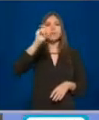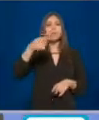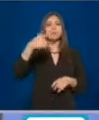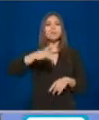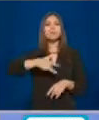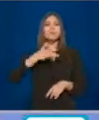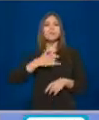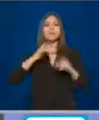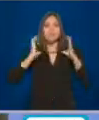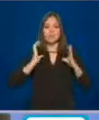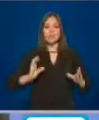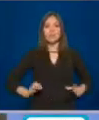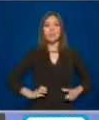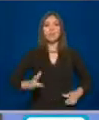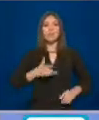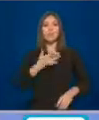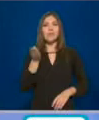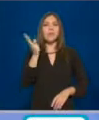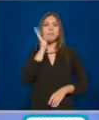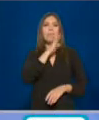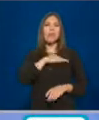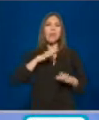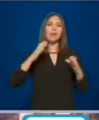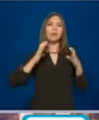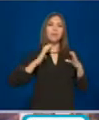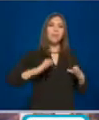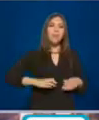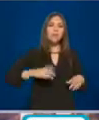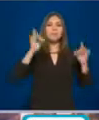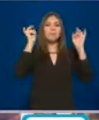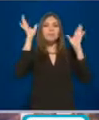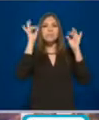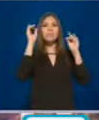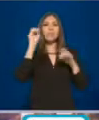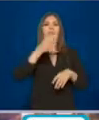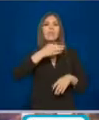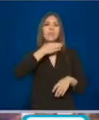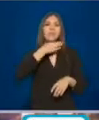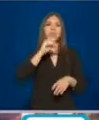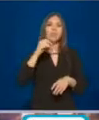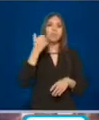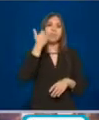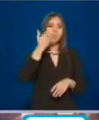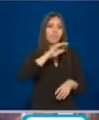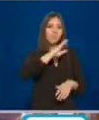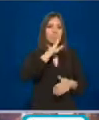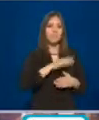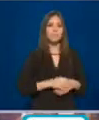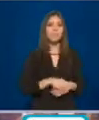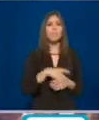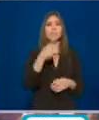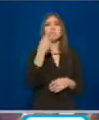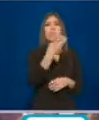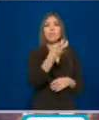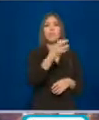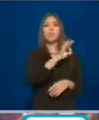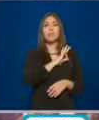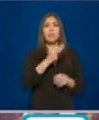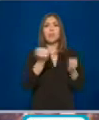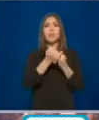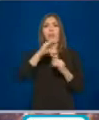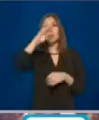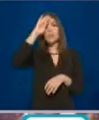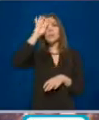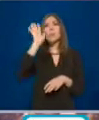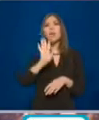o ramificar hacia otras enfermedades? Sí, puede tener complicaciones, pero se puede confundir con cualquier cuadro viral gripal,